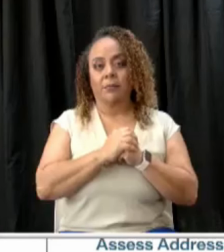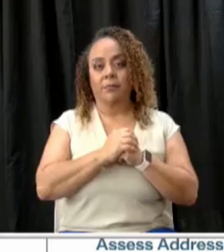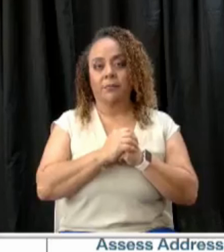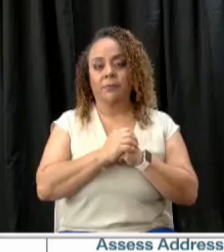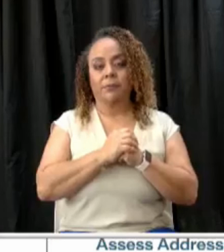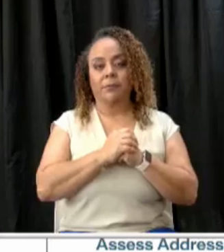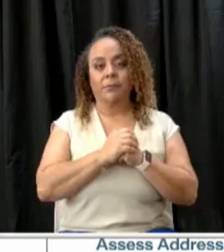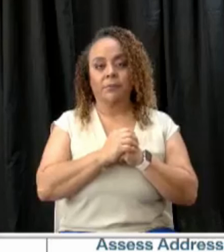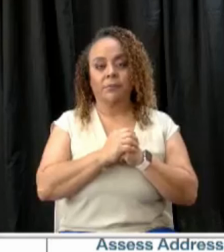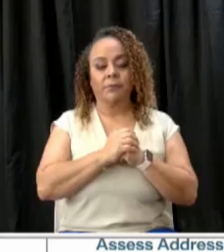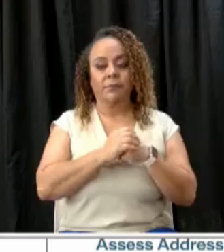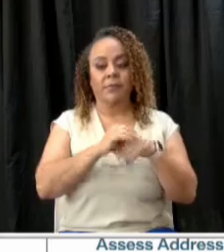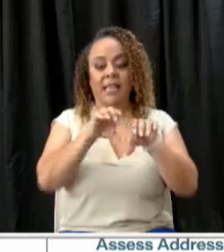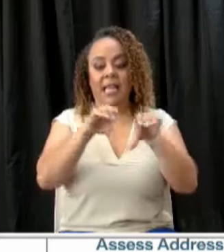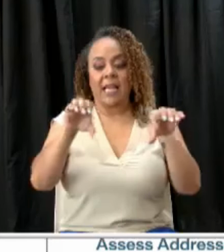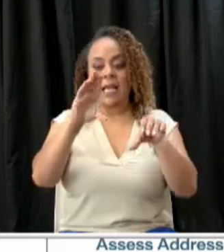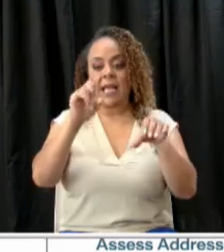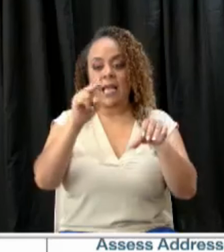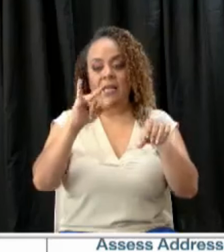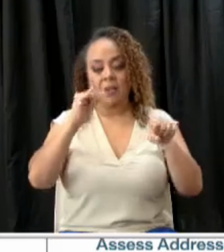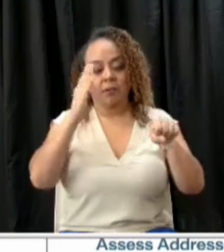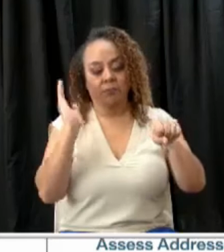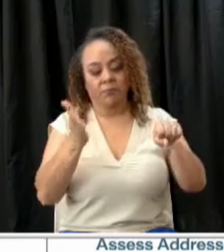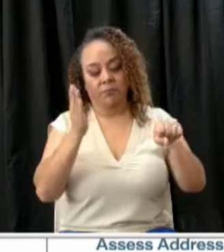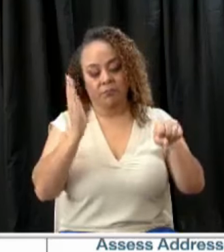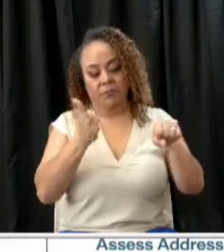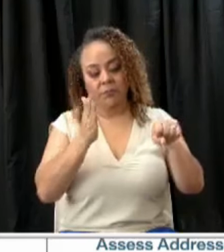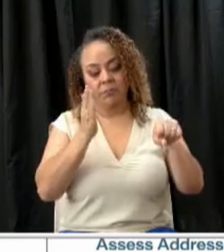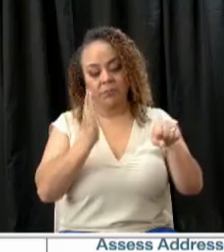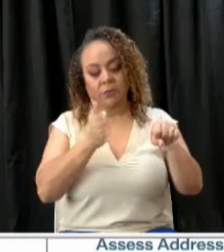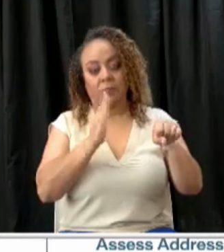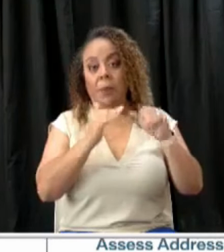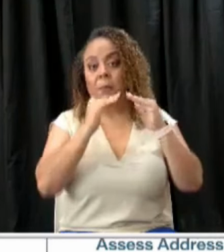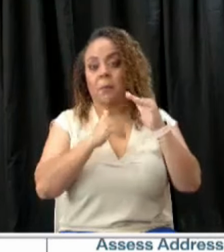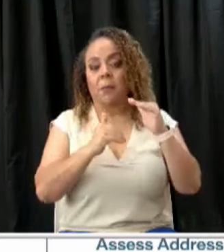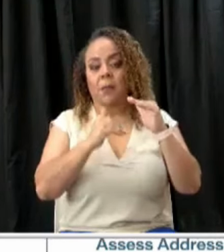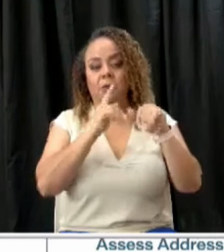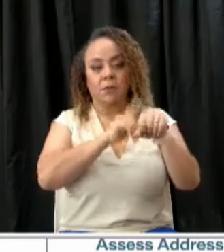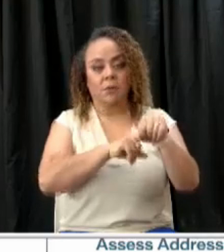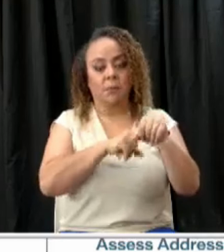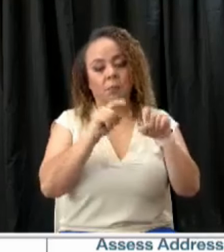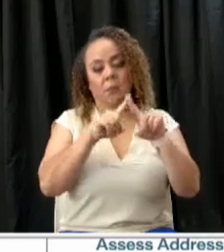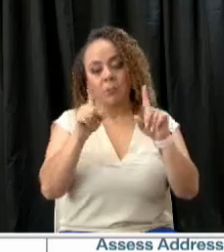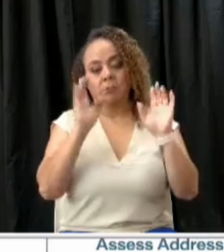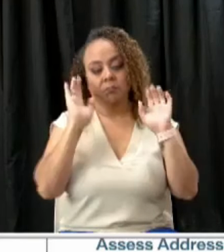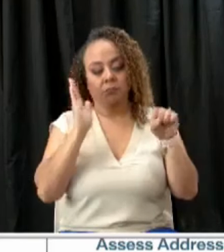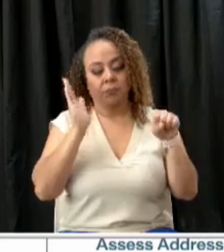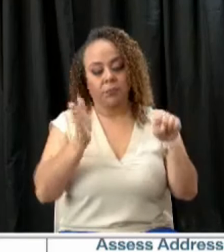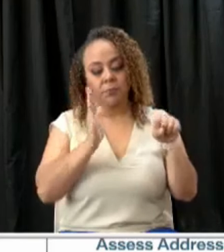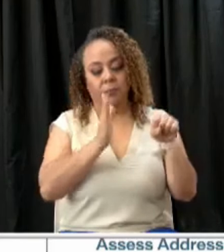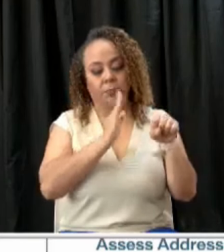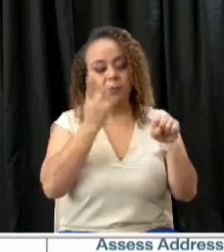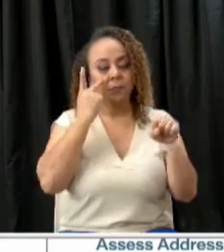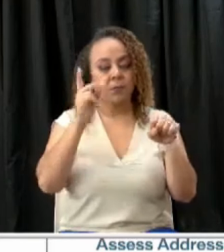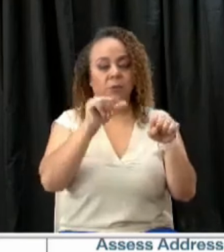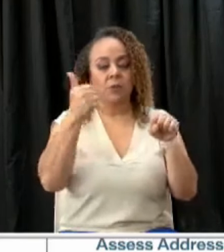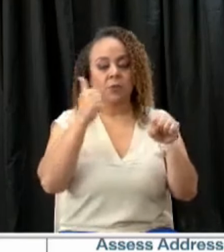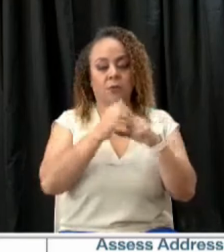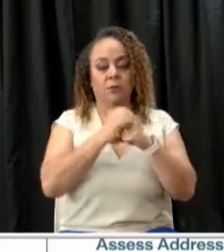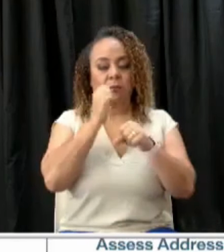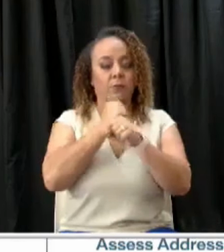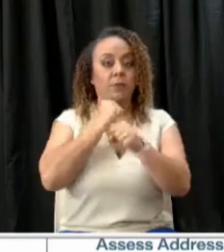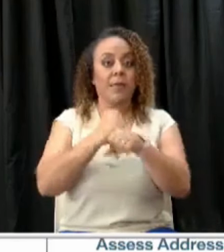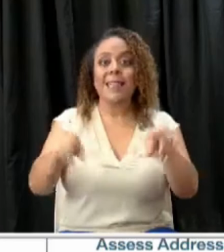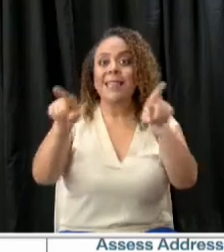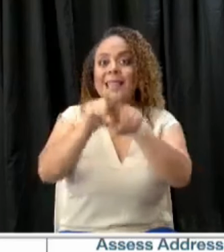este caso, caña a una menor cantidad de tiempo, pero que esto puede ser visto en otras ocupaciones, donde